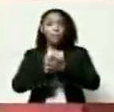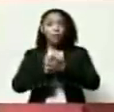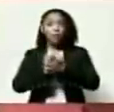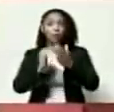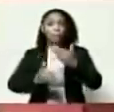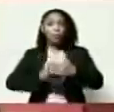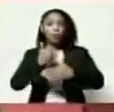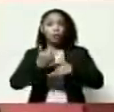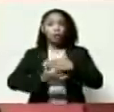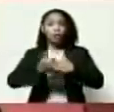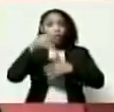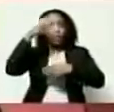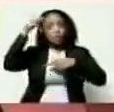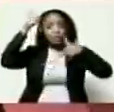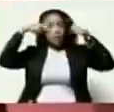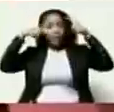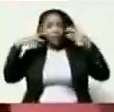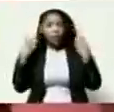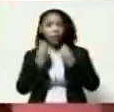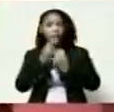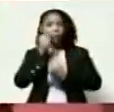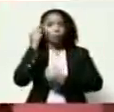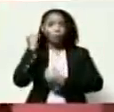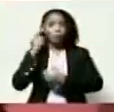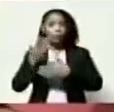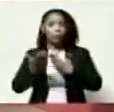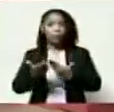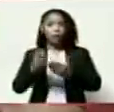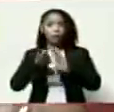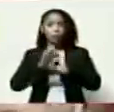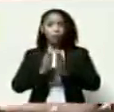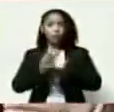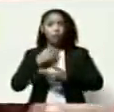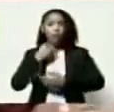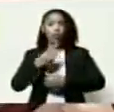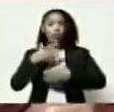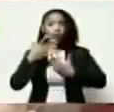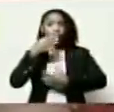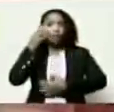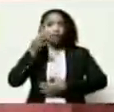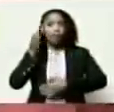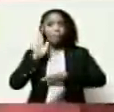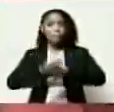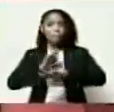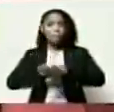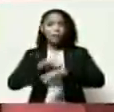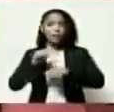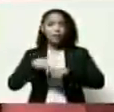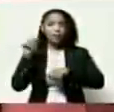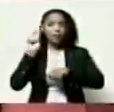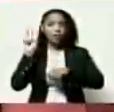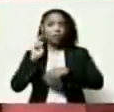proyecto chavista, compañeros y compañeras que son en el mundo la voz de lo que verdaderamente ocurre en Venezuela.